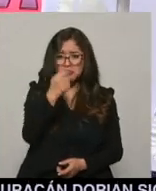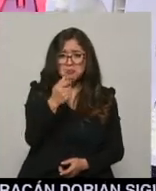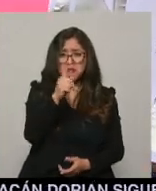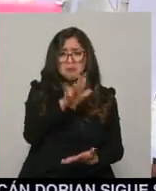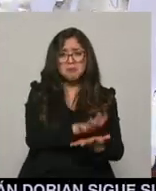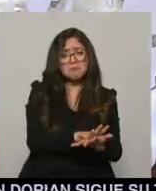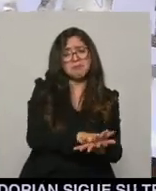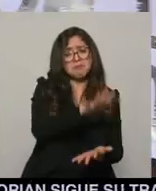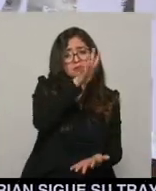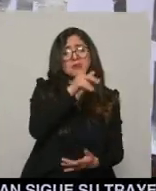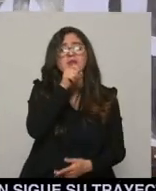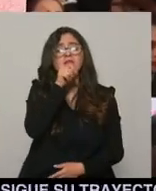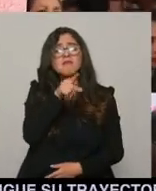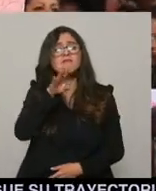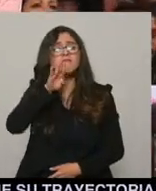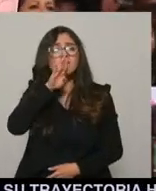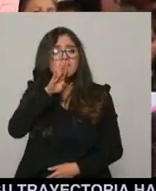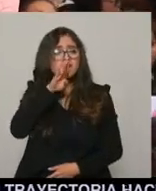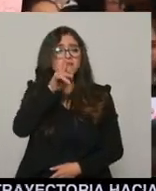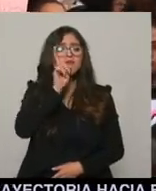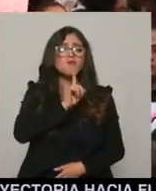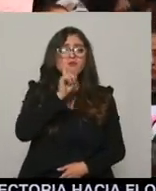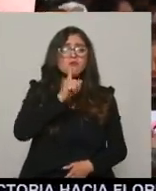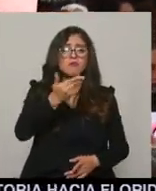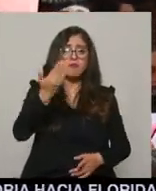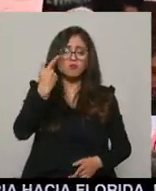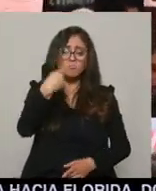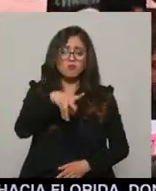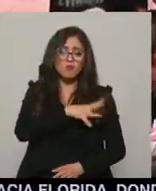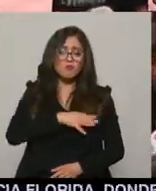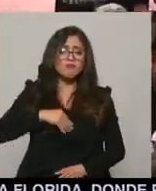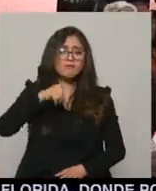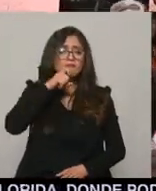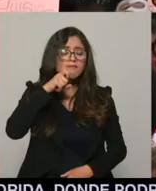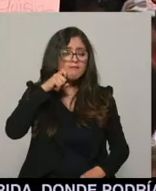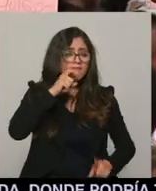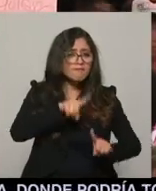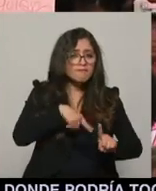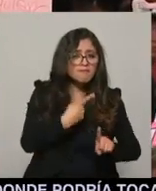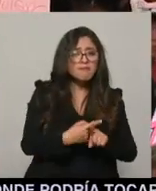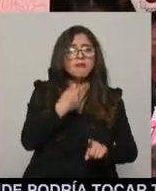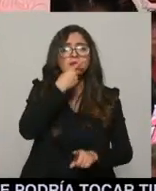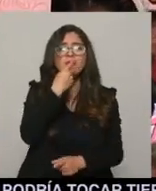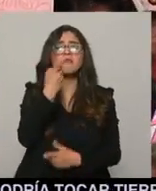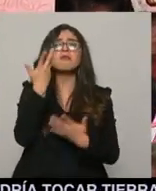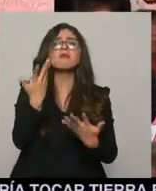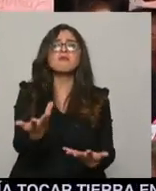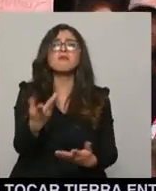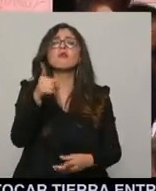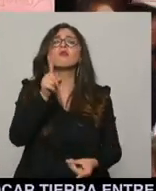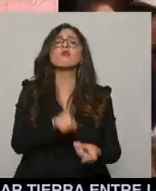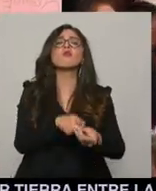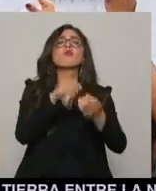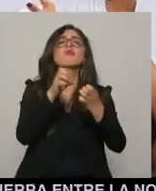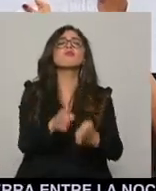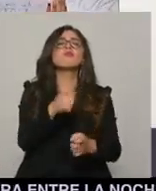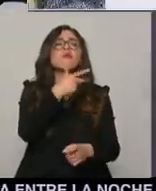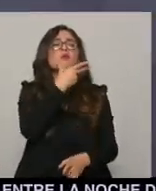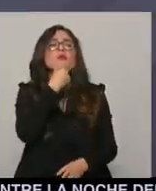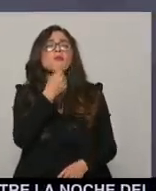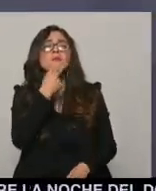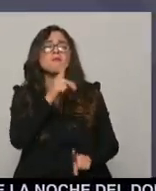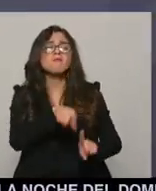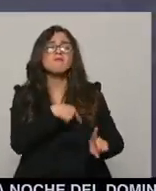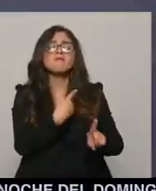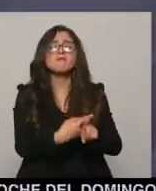madres de las víctimas también se han en varias ocasiones levantado y dicho: queremos que nos digan dónde están los agresores de nuestras hijas,